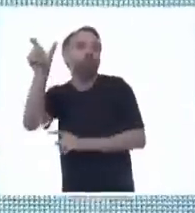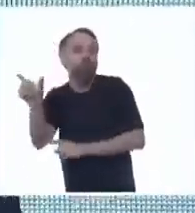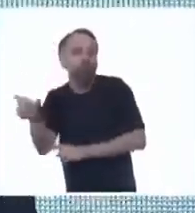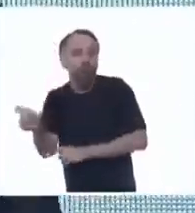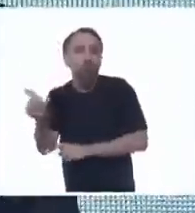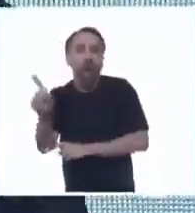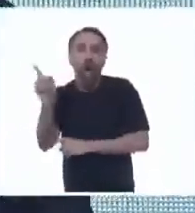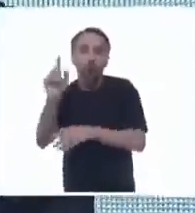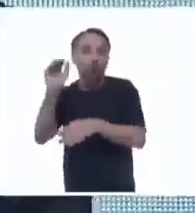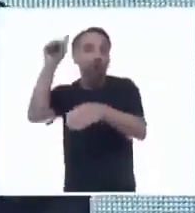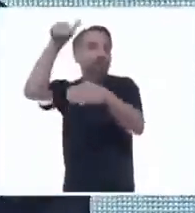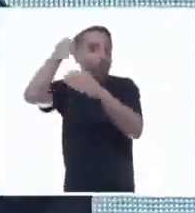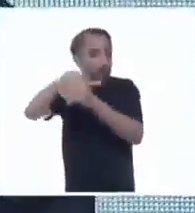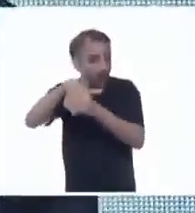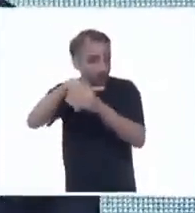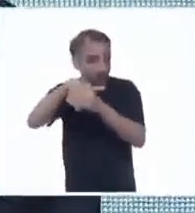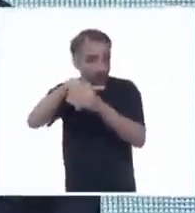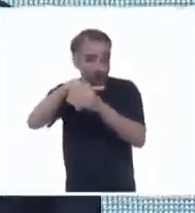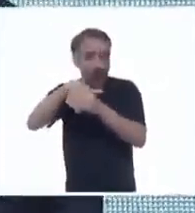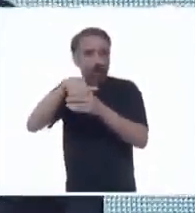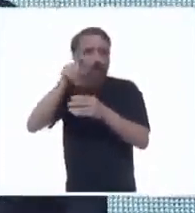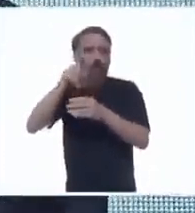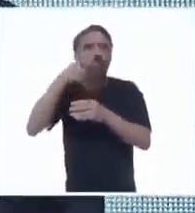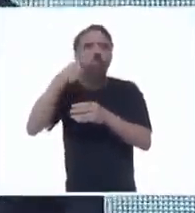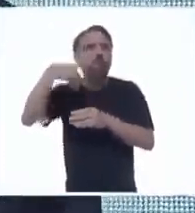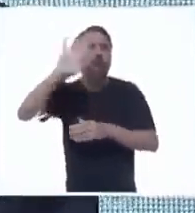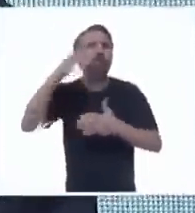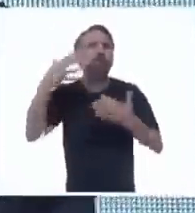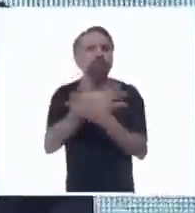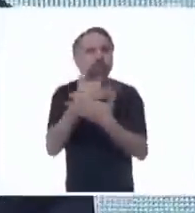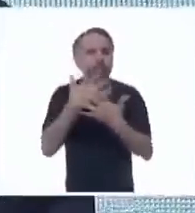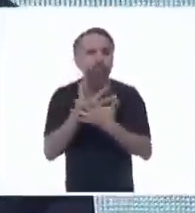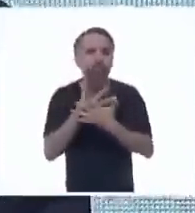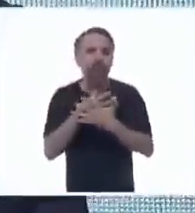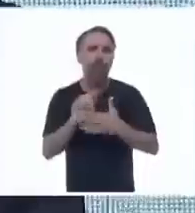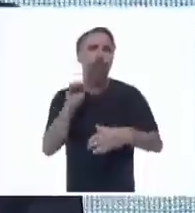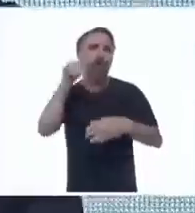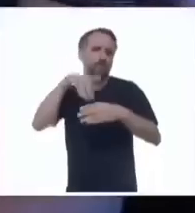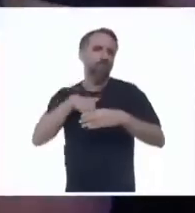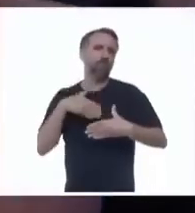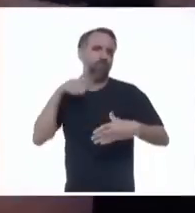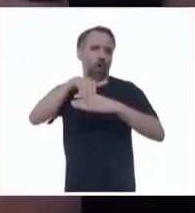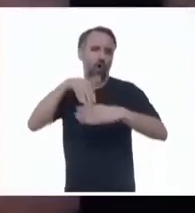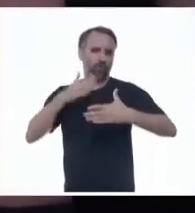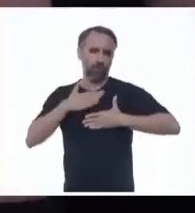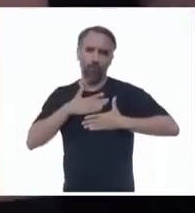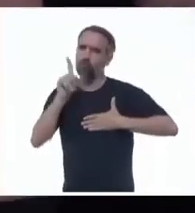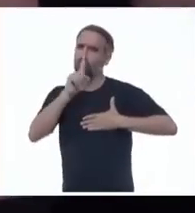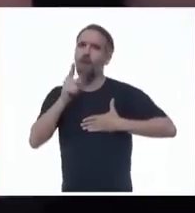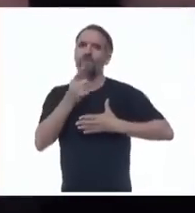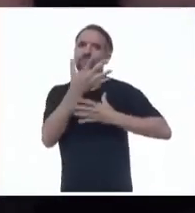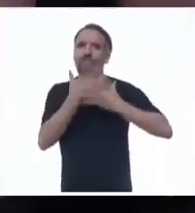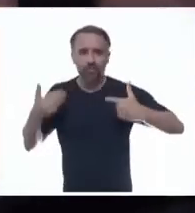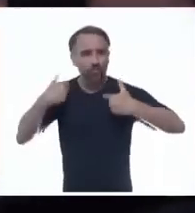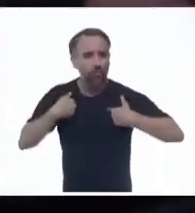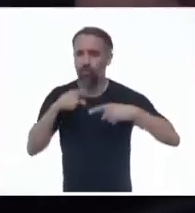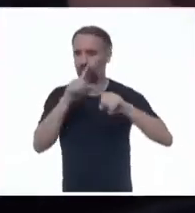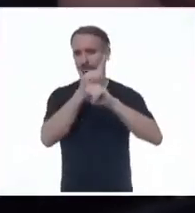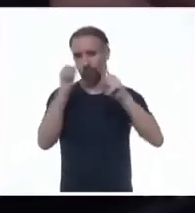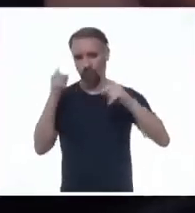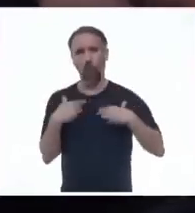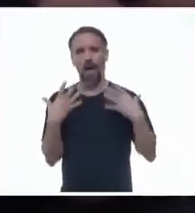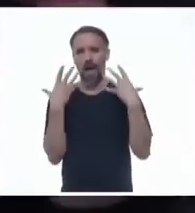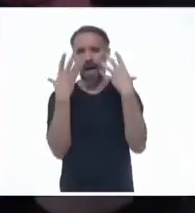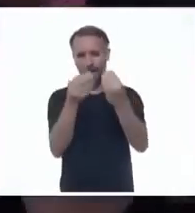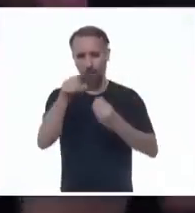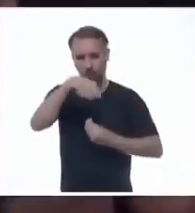votaron son los que más están sufriendo. No les voy a fallar. Sepan que como presidente...